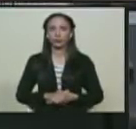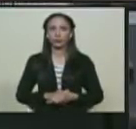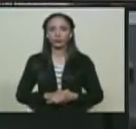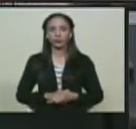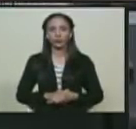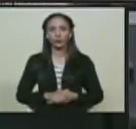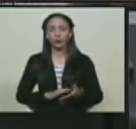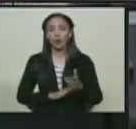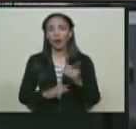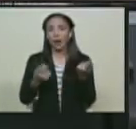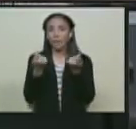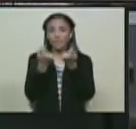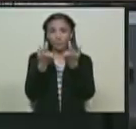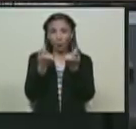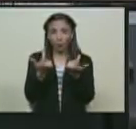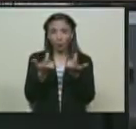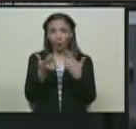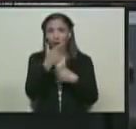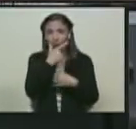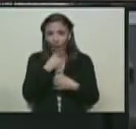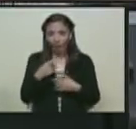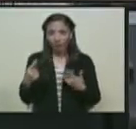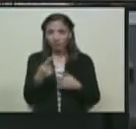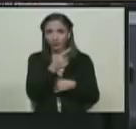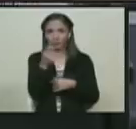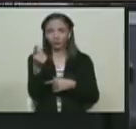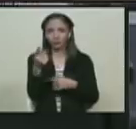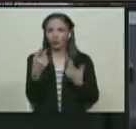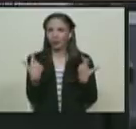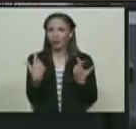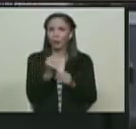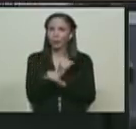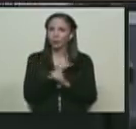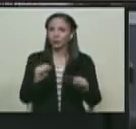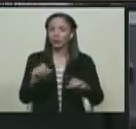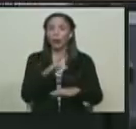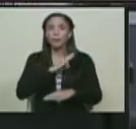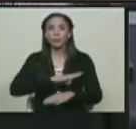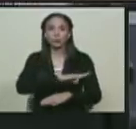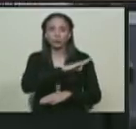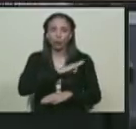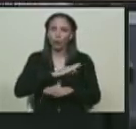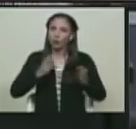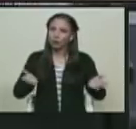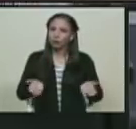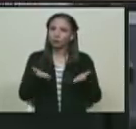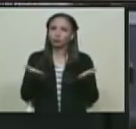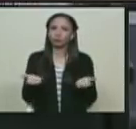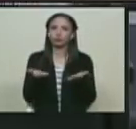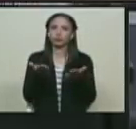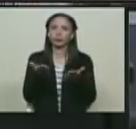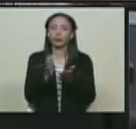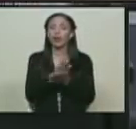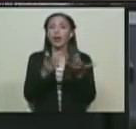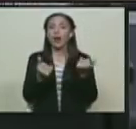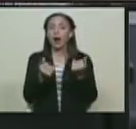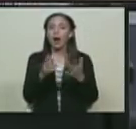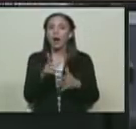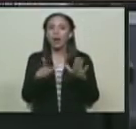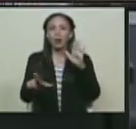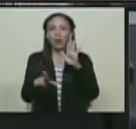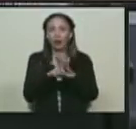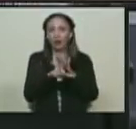No es poca cosa que las misiones y las grandes misiones fundadas y legadas